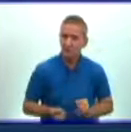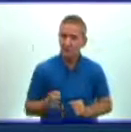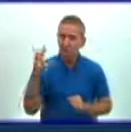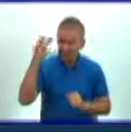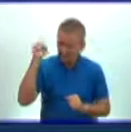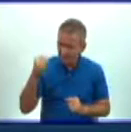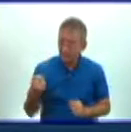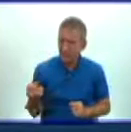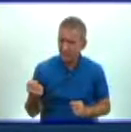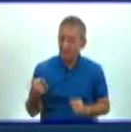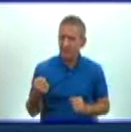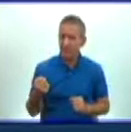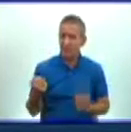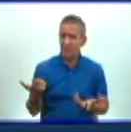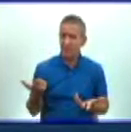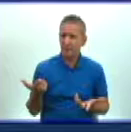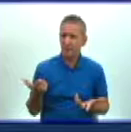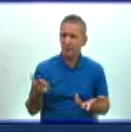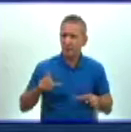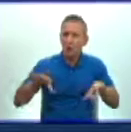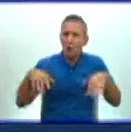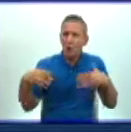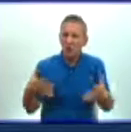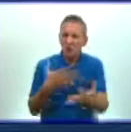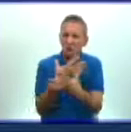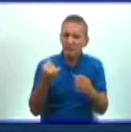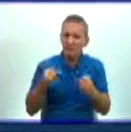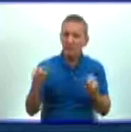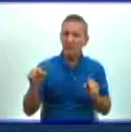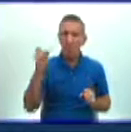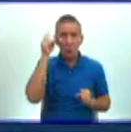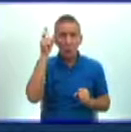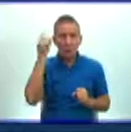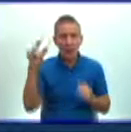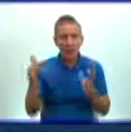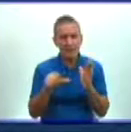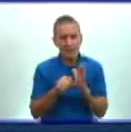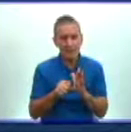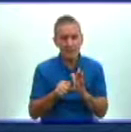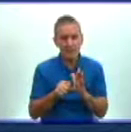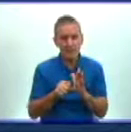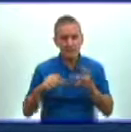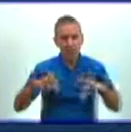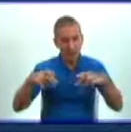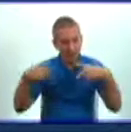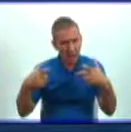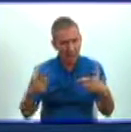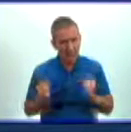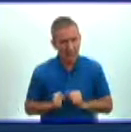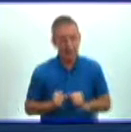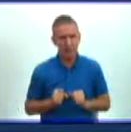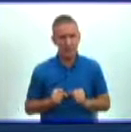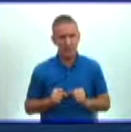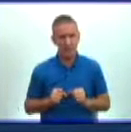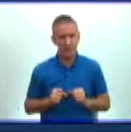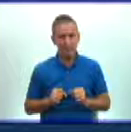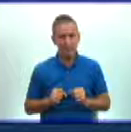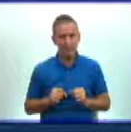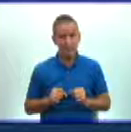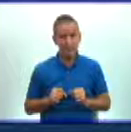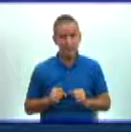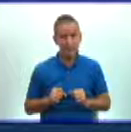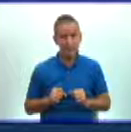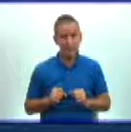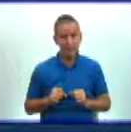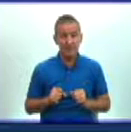¿Entendieron dónde se perdió la idea central? Vamos a la repetición. Lo que